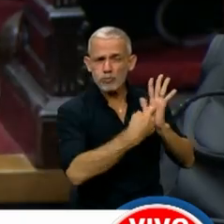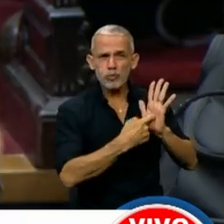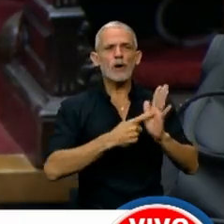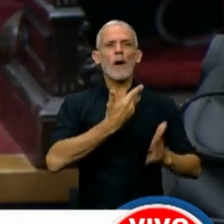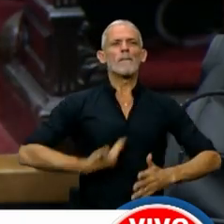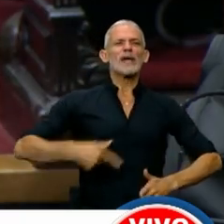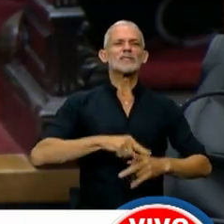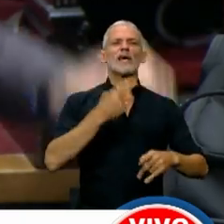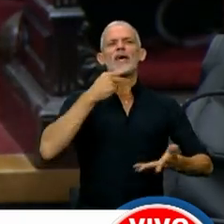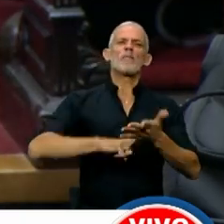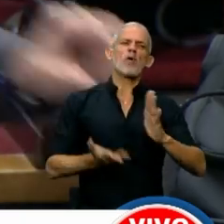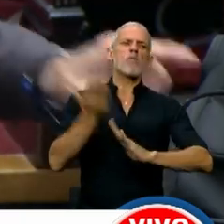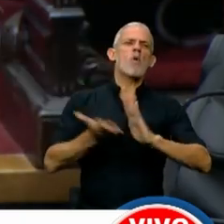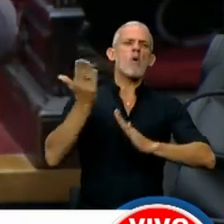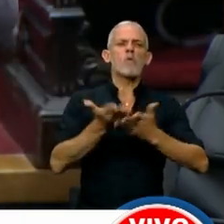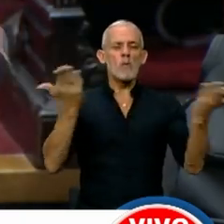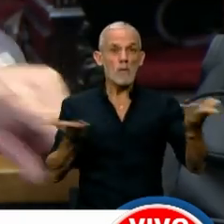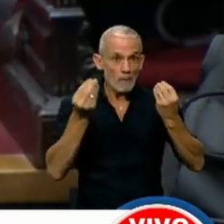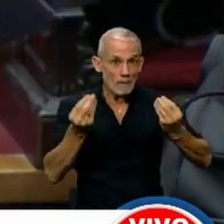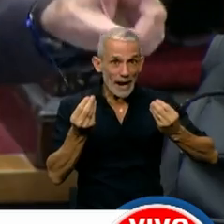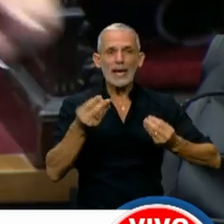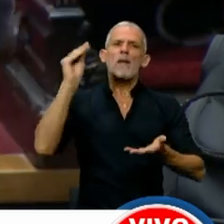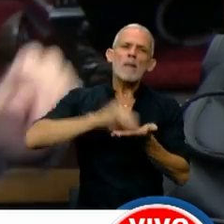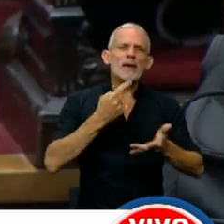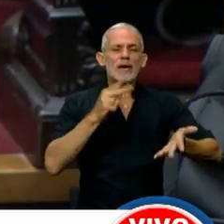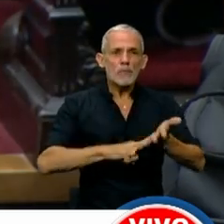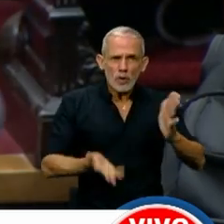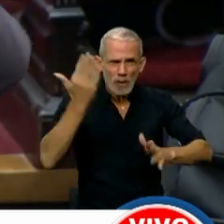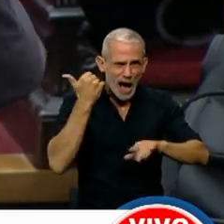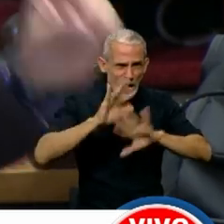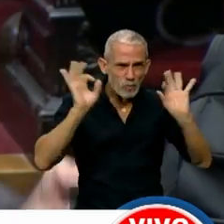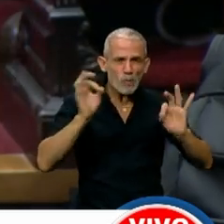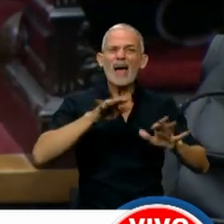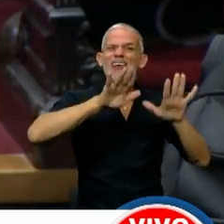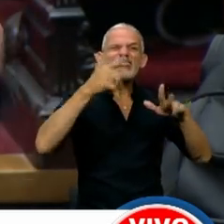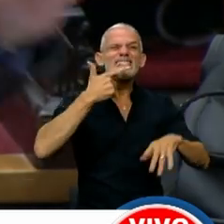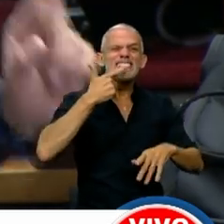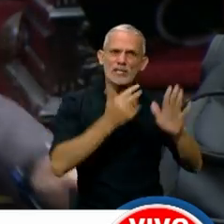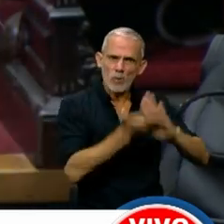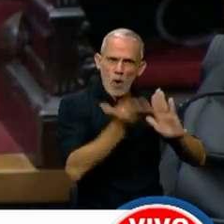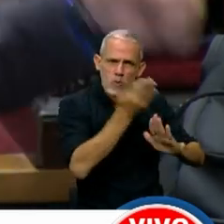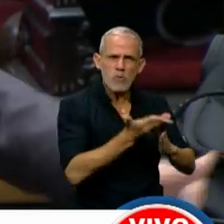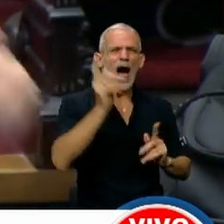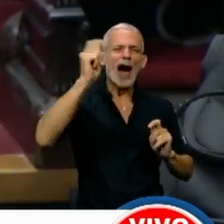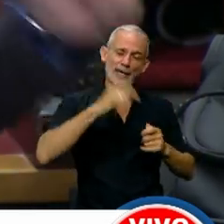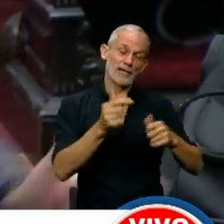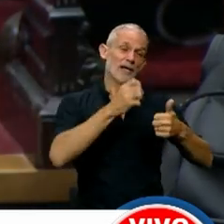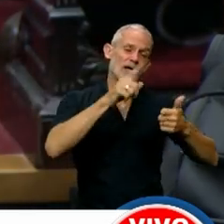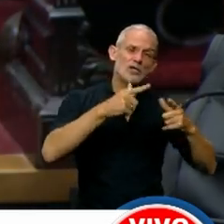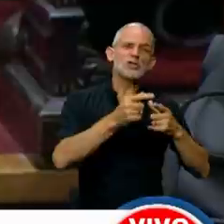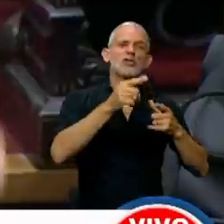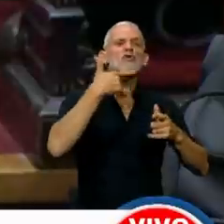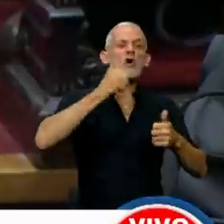presidente de subida impuestos para subir otros más impuestos de los que ya subieron subieron 17 a quienes a la soja a los